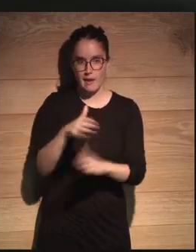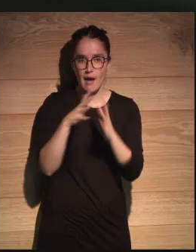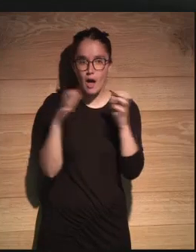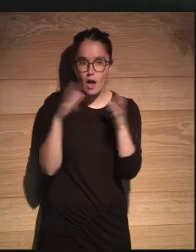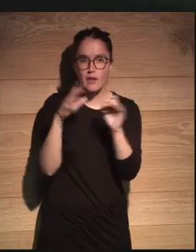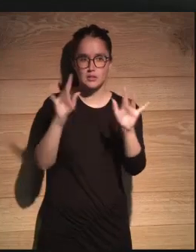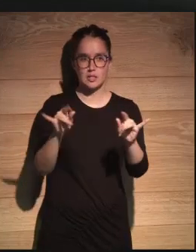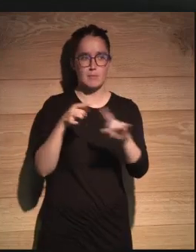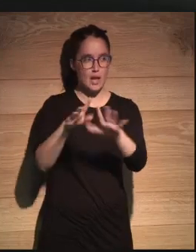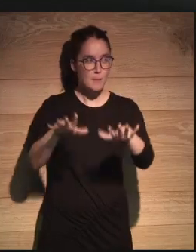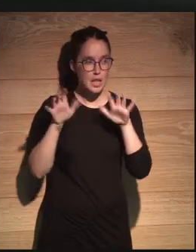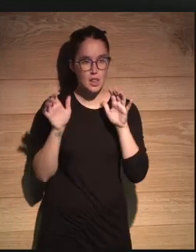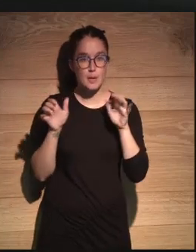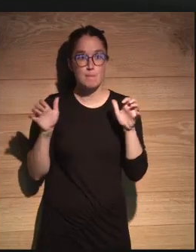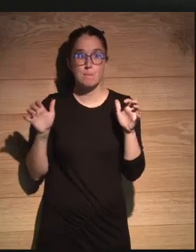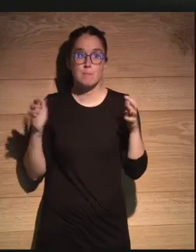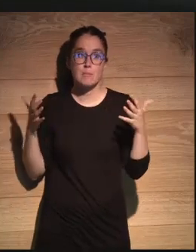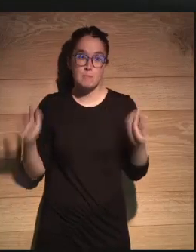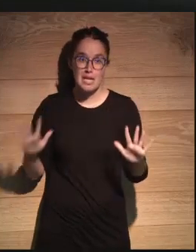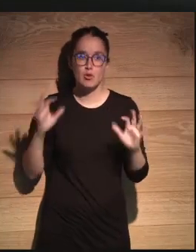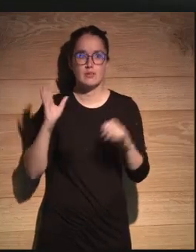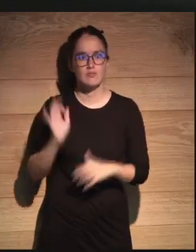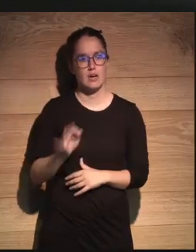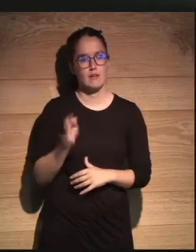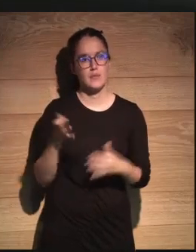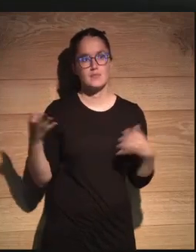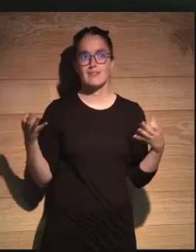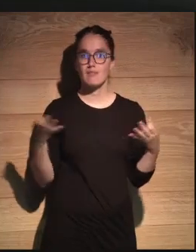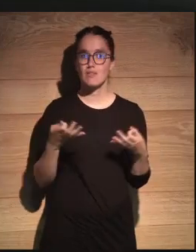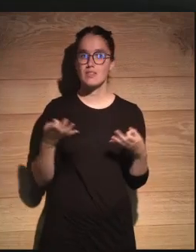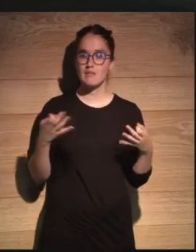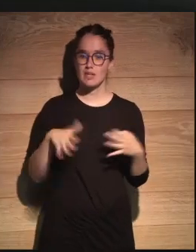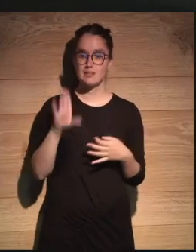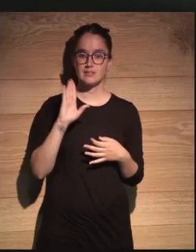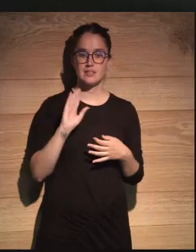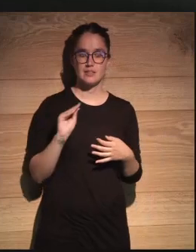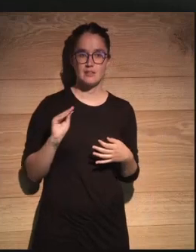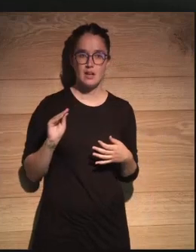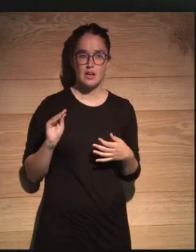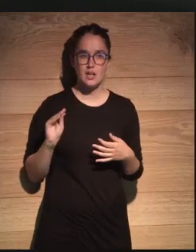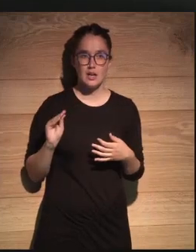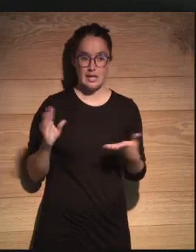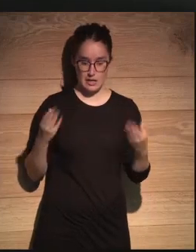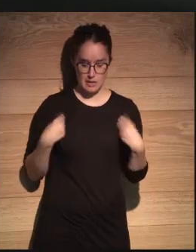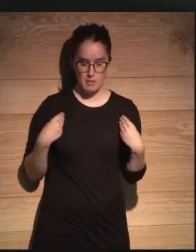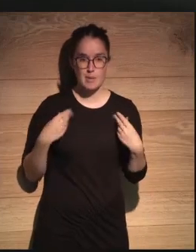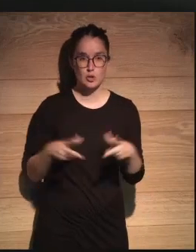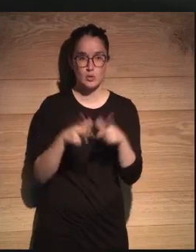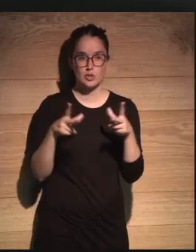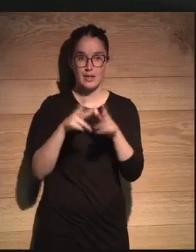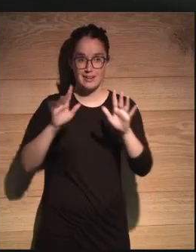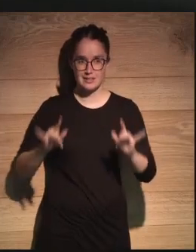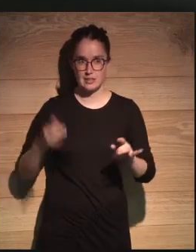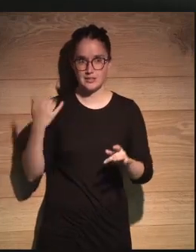ganas de aprender. Pero es verdad que tenéis que entender que vivimos en una sociedad que sí que